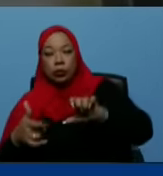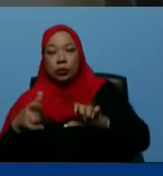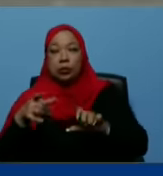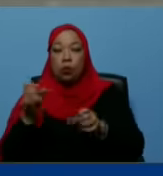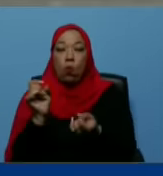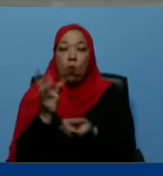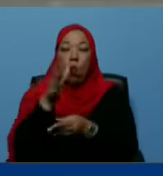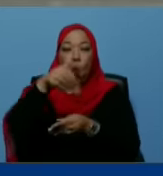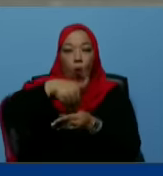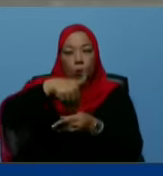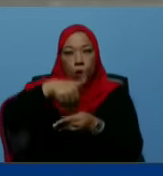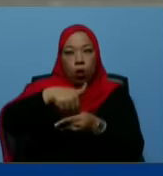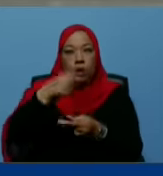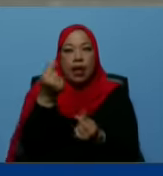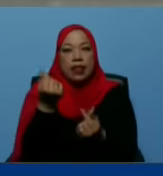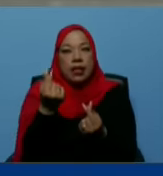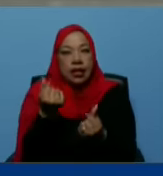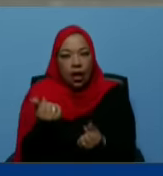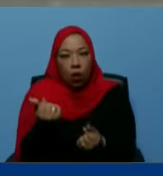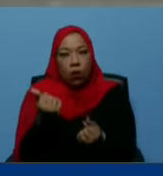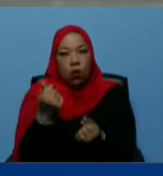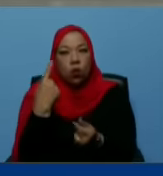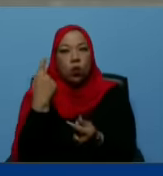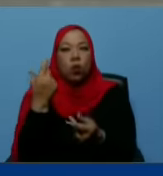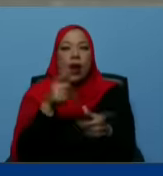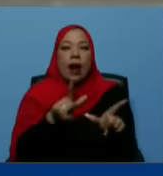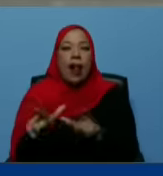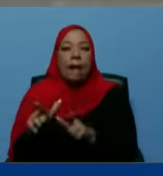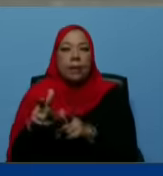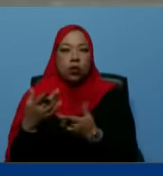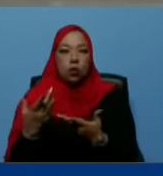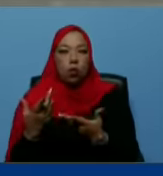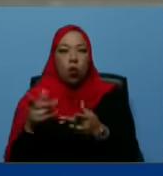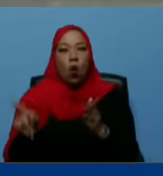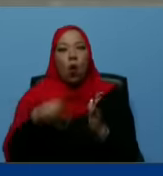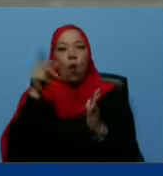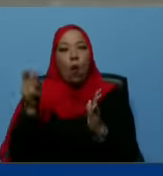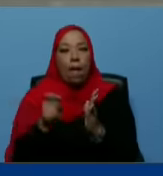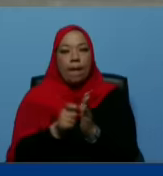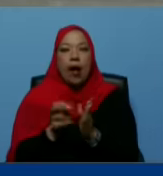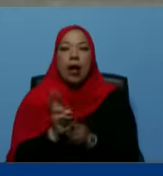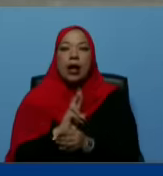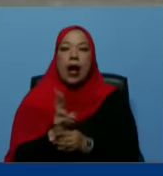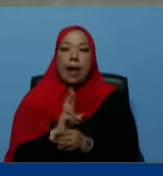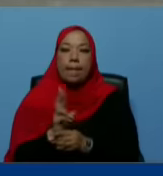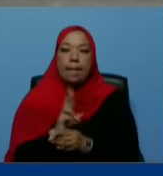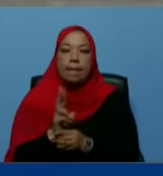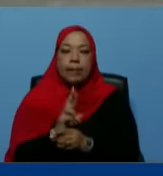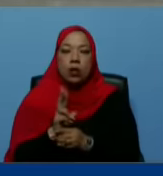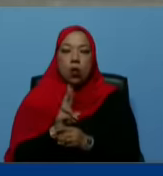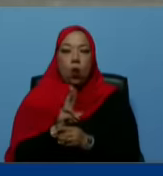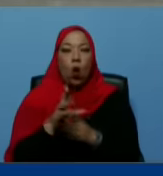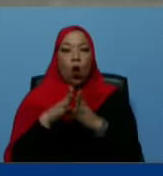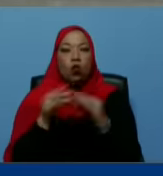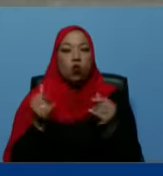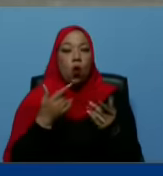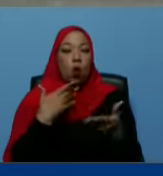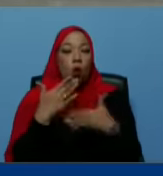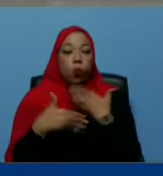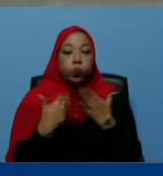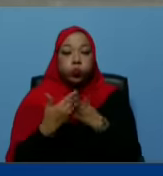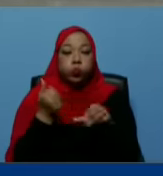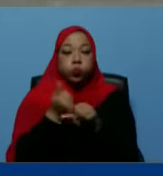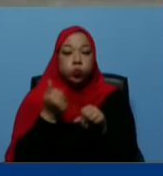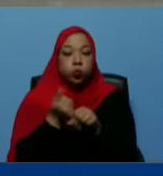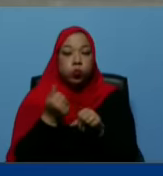votaron, se les dio la plata, y la plata llega ahí completa, intacta. No se queda ni un céntimo por fuera. Y se